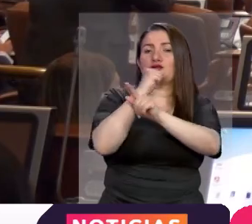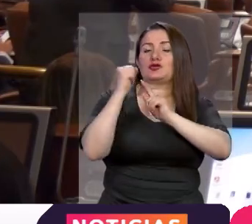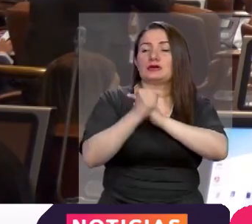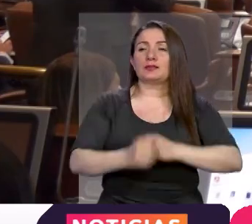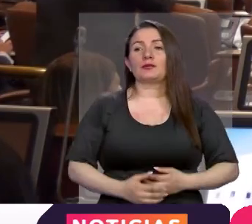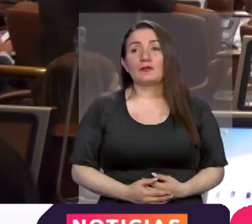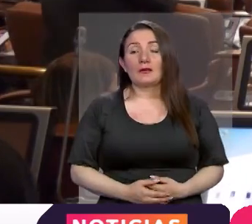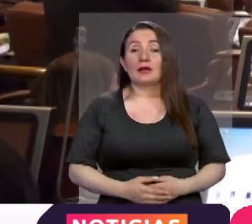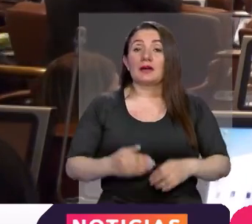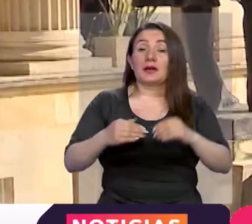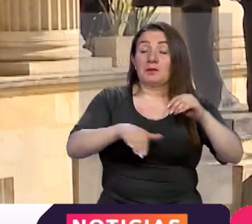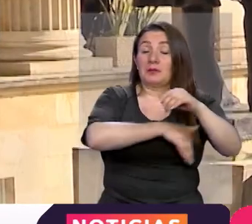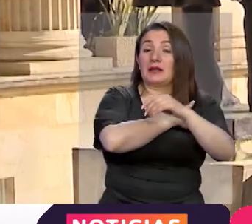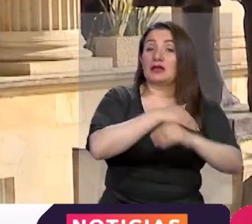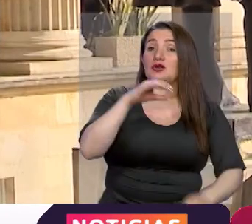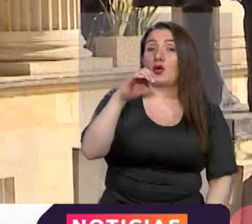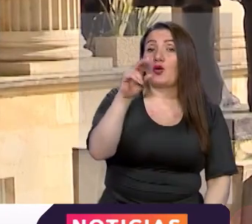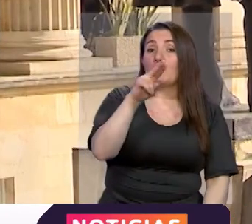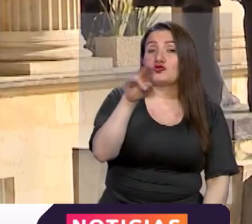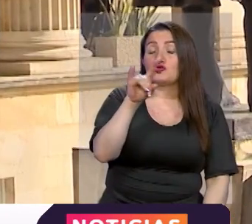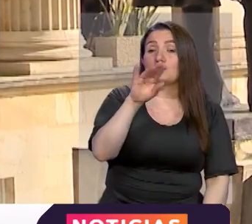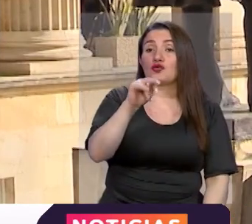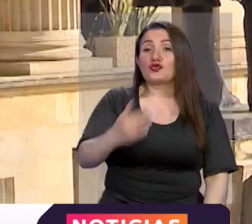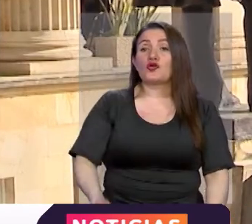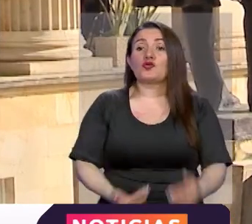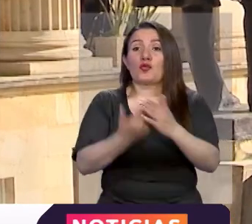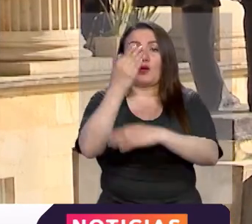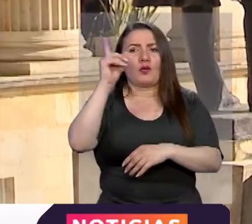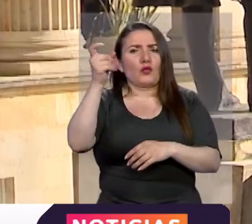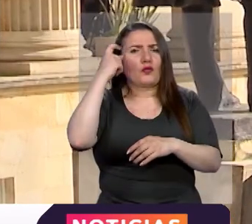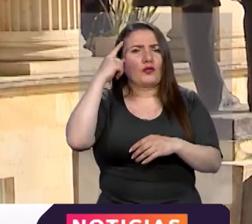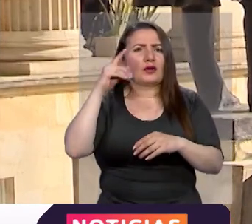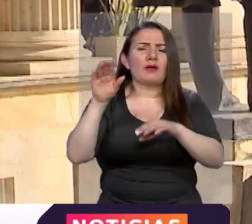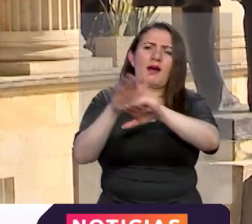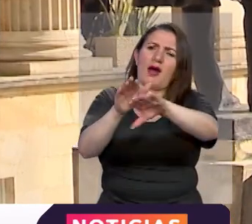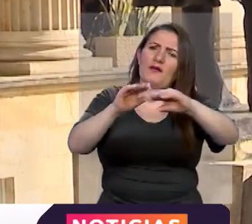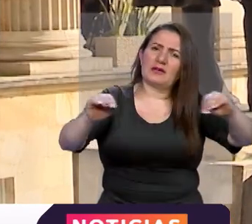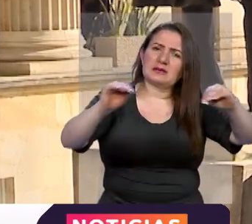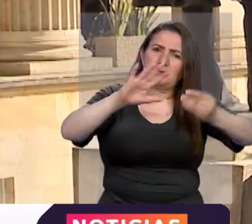ministro Osuna haría parte de la iniciativa del nuevo gobierno en relación con la llamada paz total.